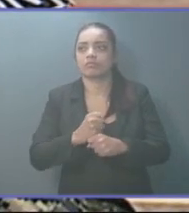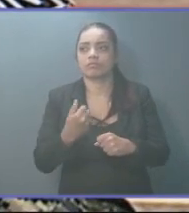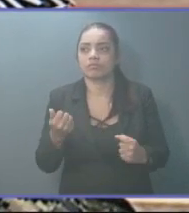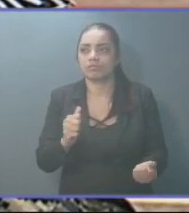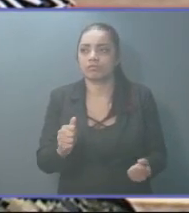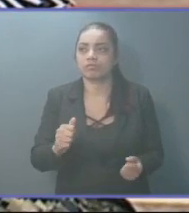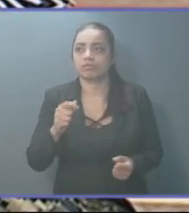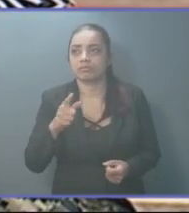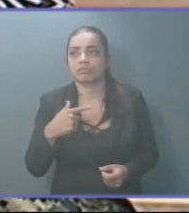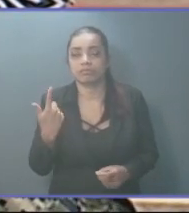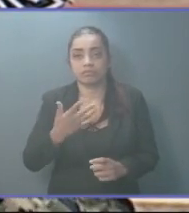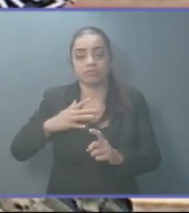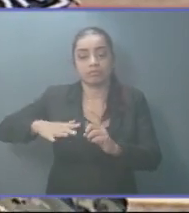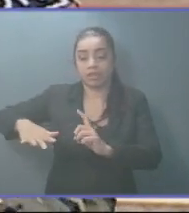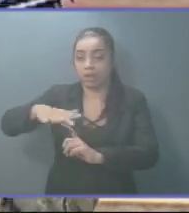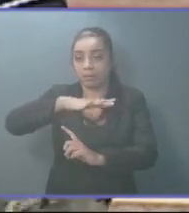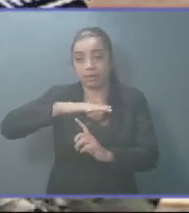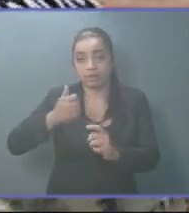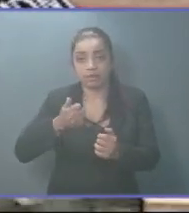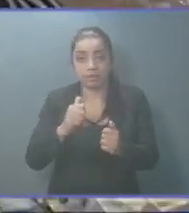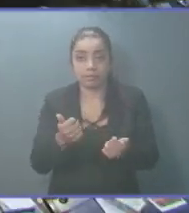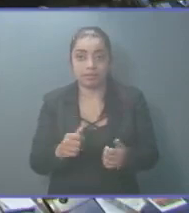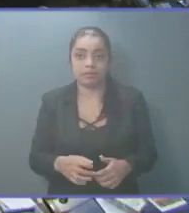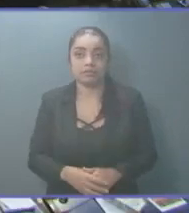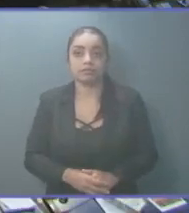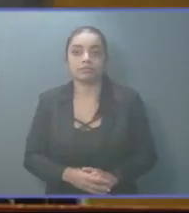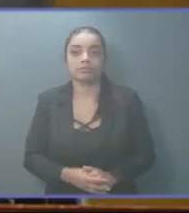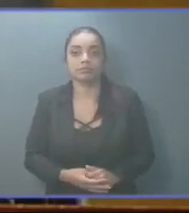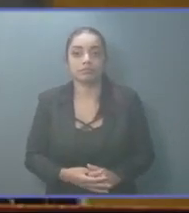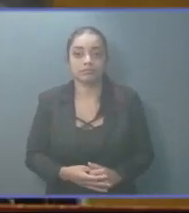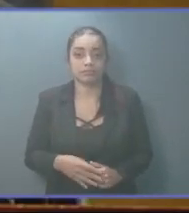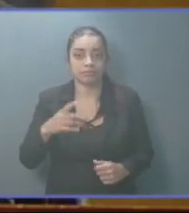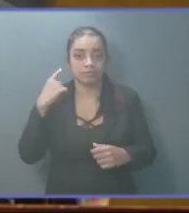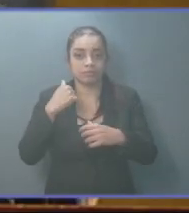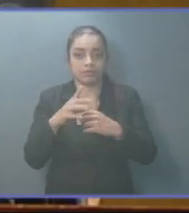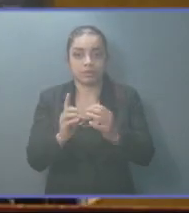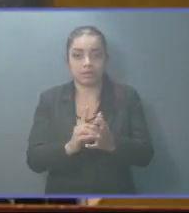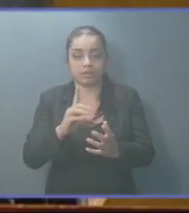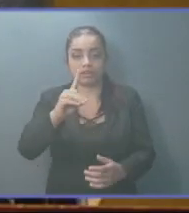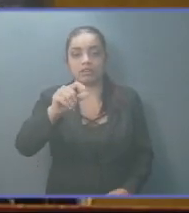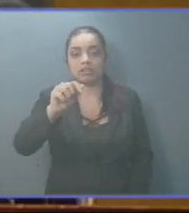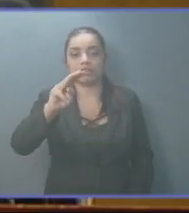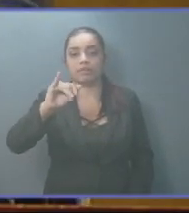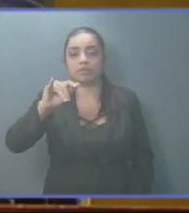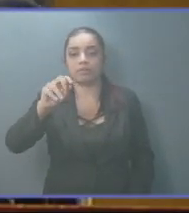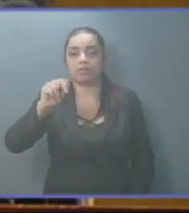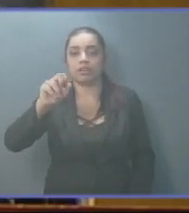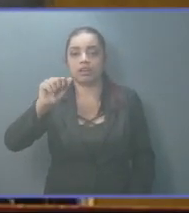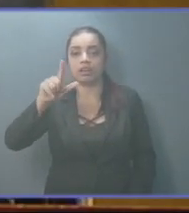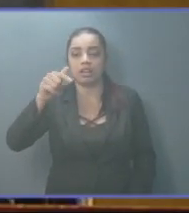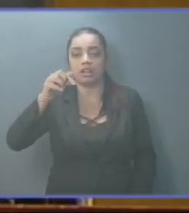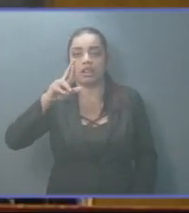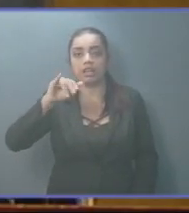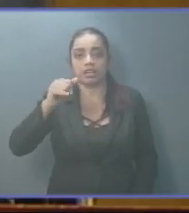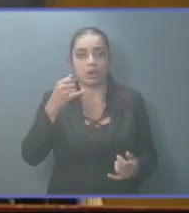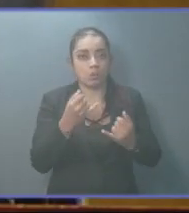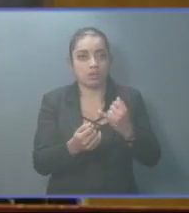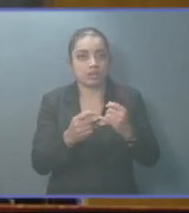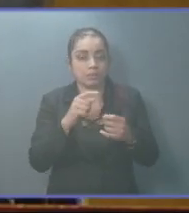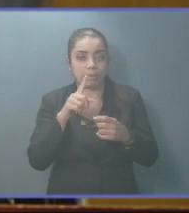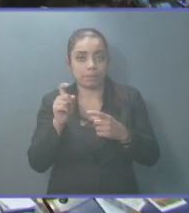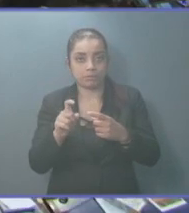al ambiente que se esté bien apuntado damián a alegría tiene la última pregunta